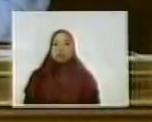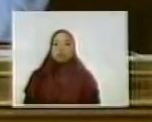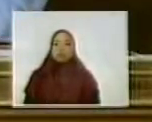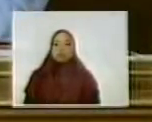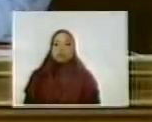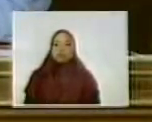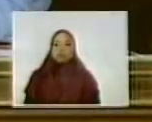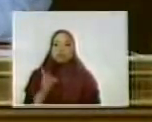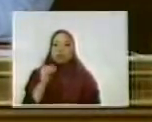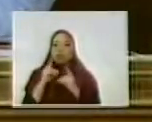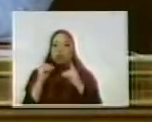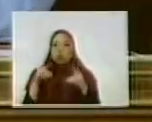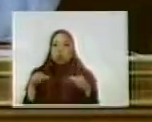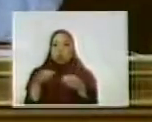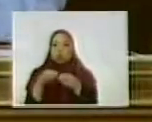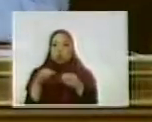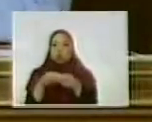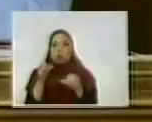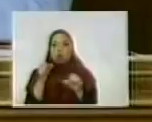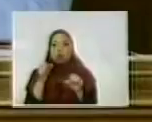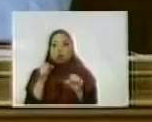que se designe una comisión